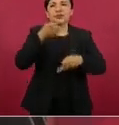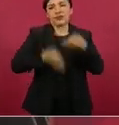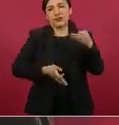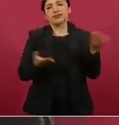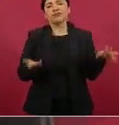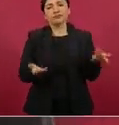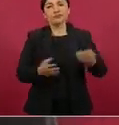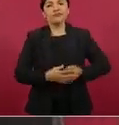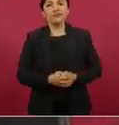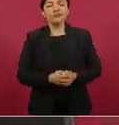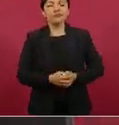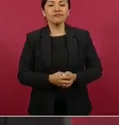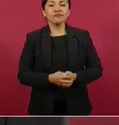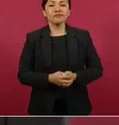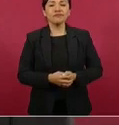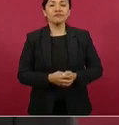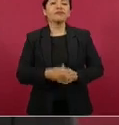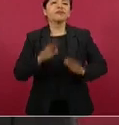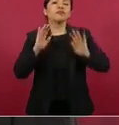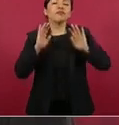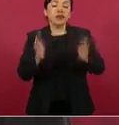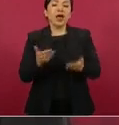Se protegió